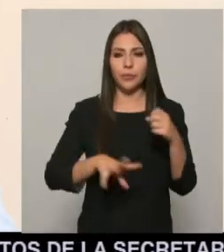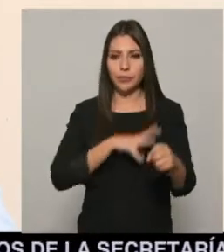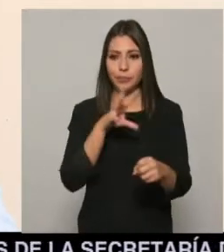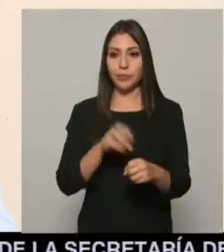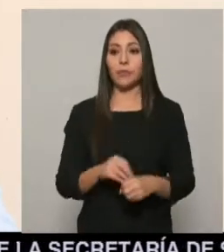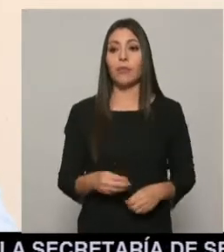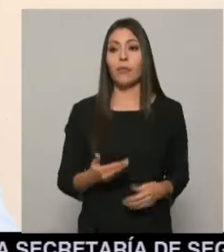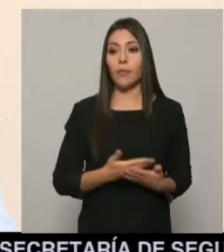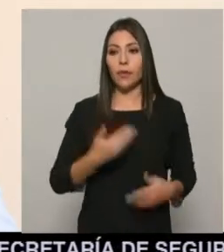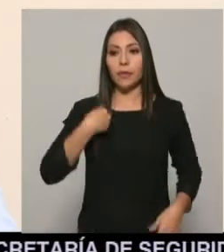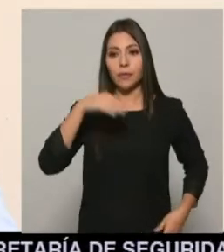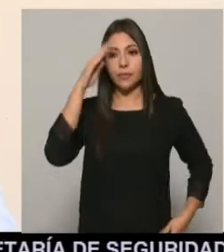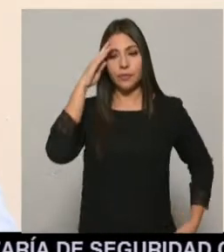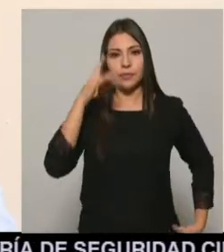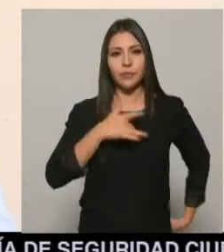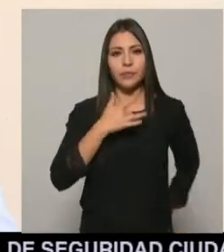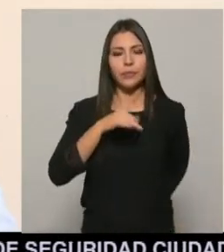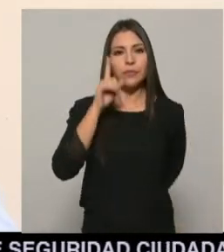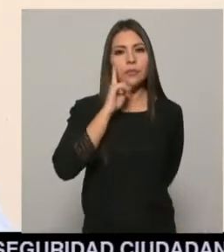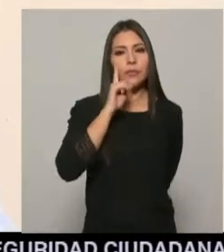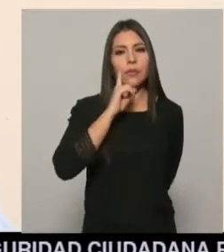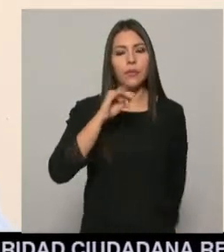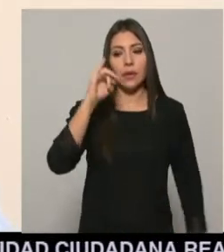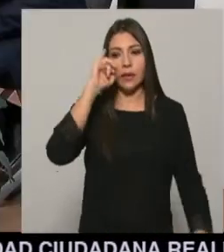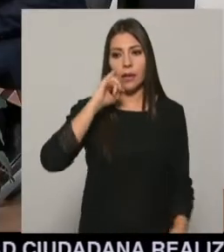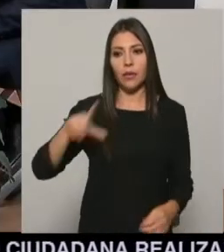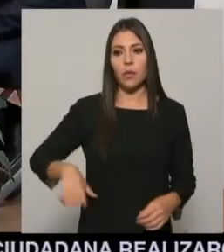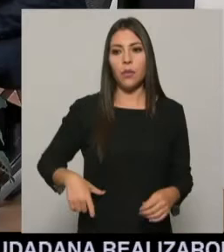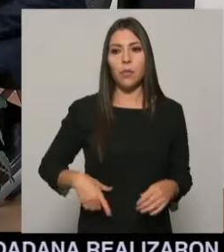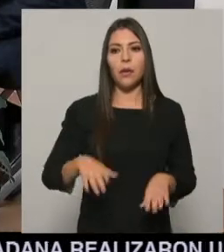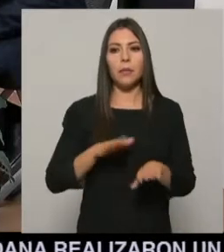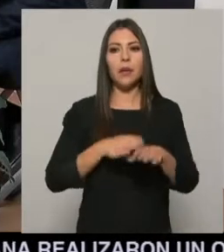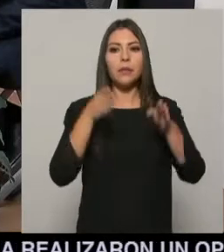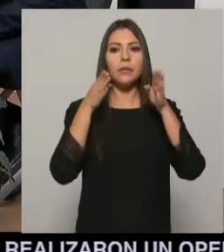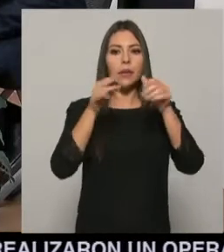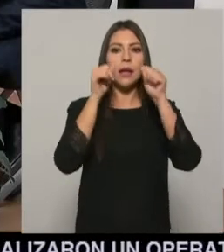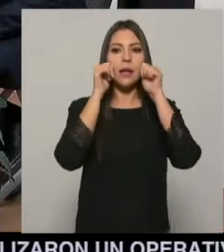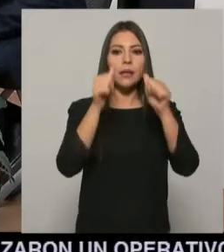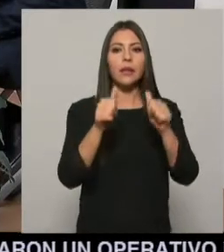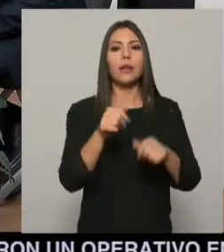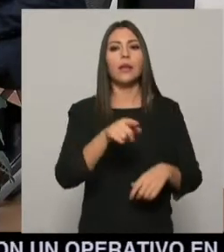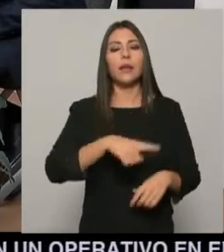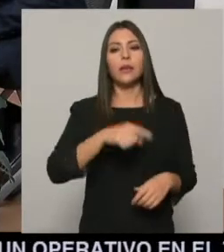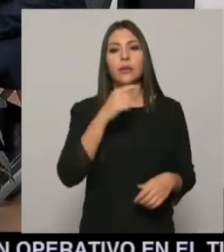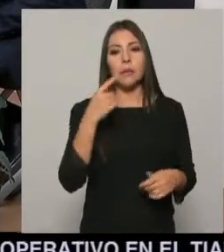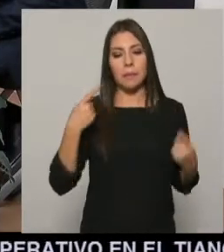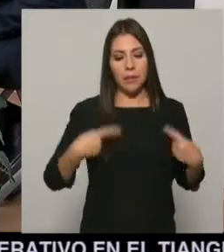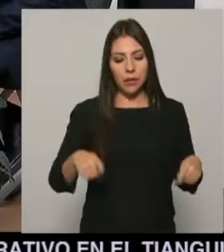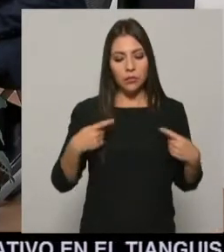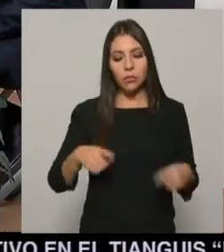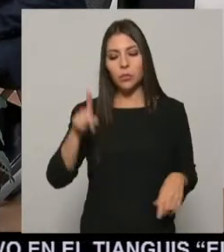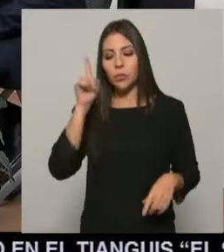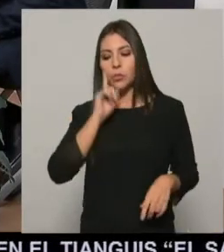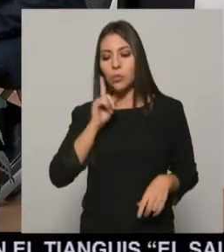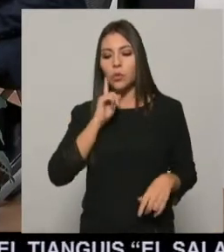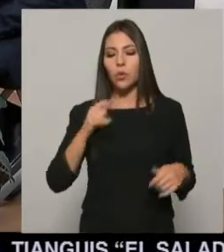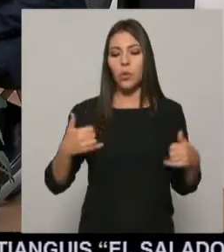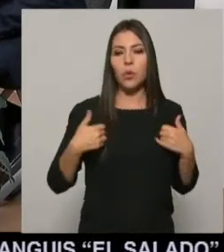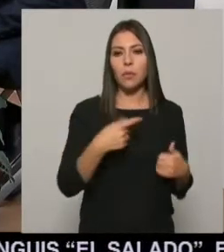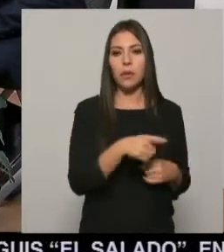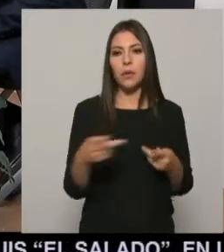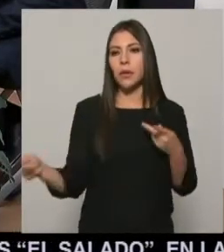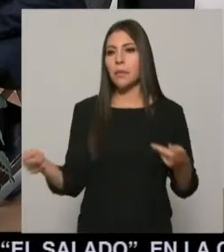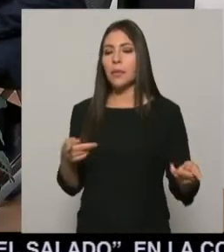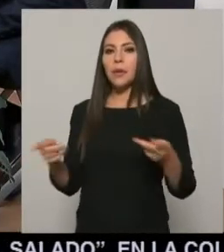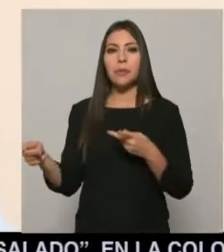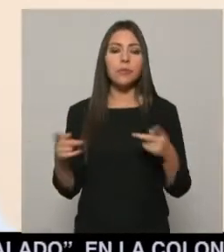de gobierno ha centrado la atención, la ciudadanía, las mujeres, las jóvenes, se han organizado, se han activado y han